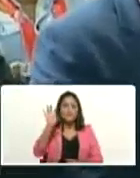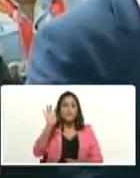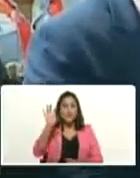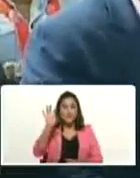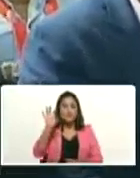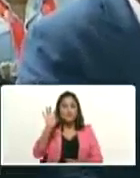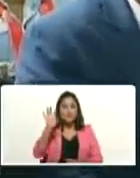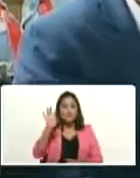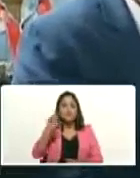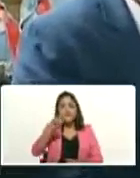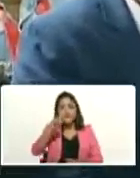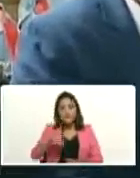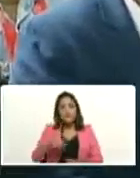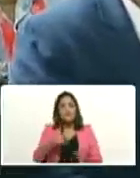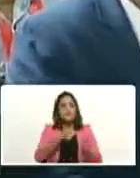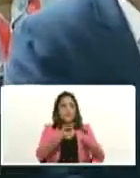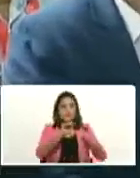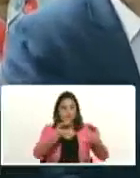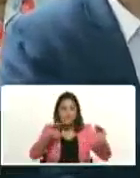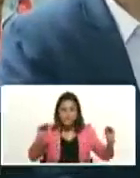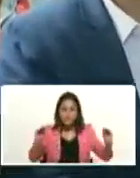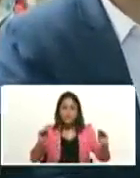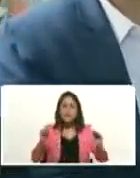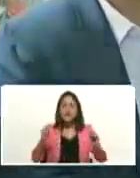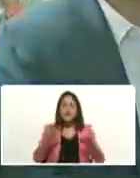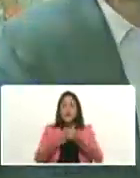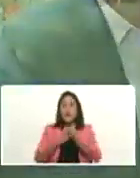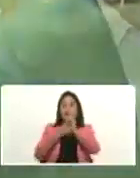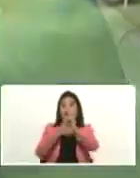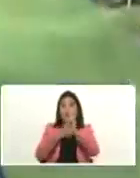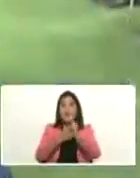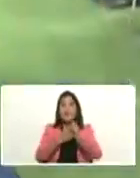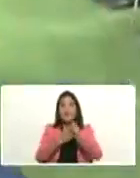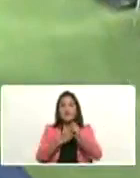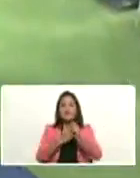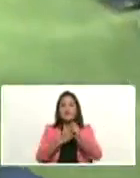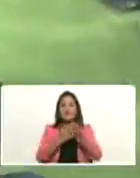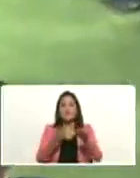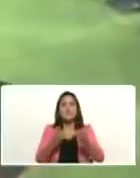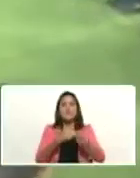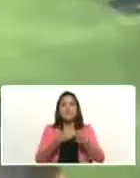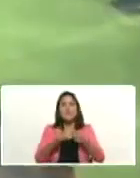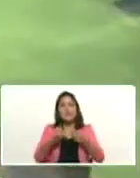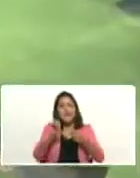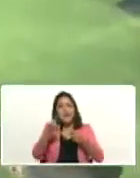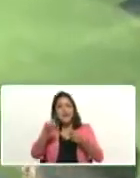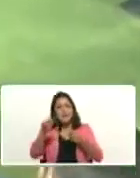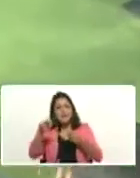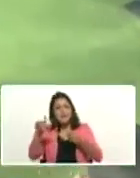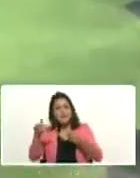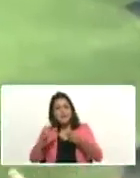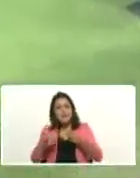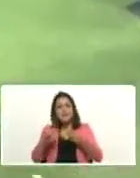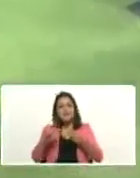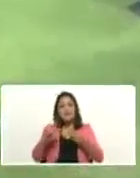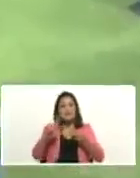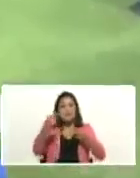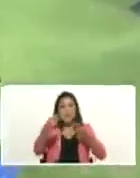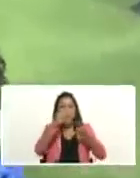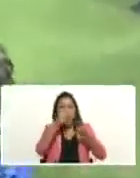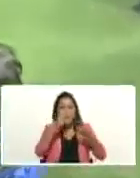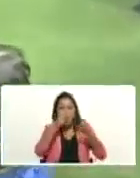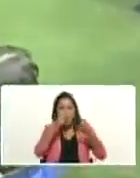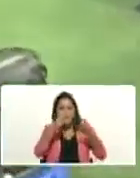Igualmente a los voceros del poder popular presentes aquí, Emily, José, Nelly, Blanca, María